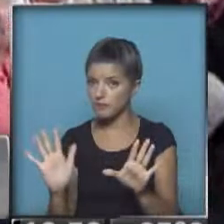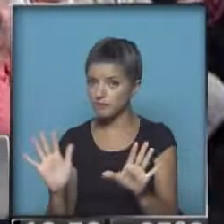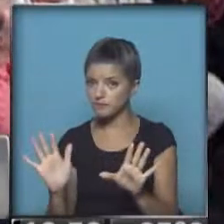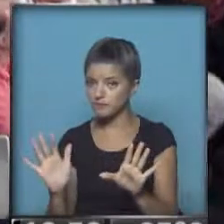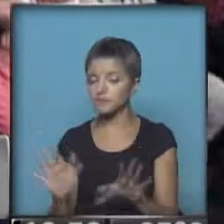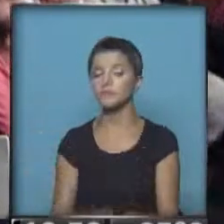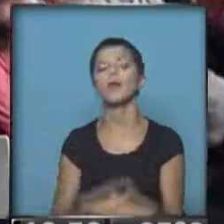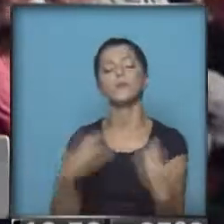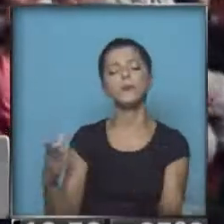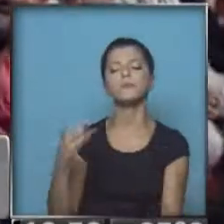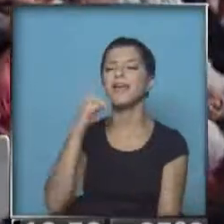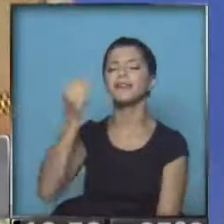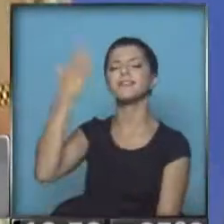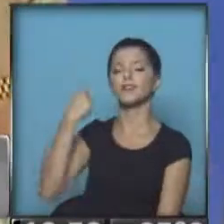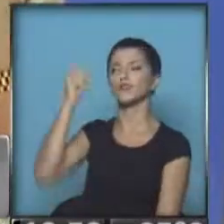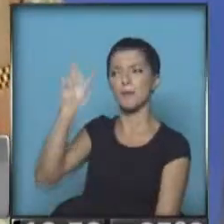el otro día alguien me decía,